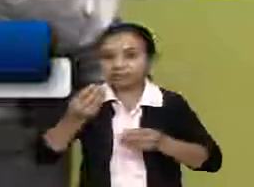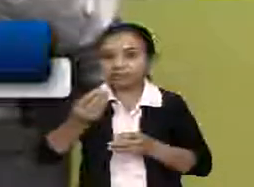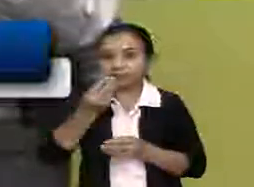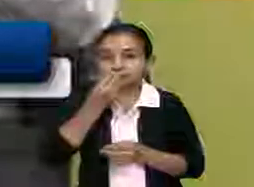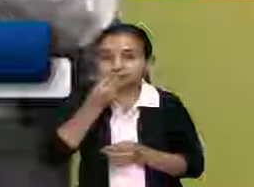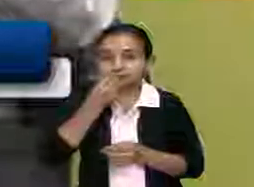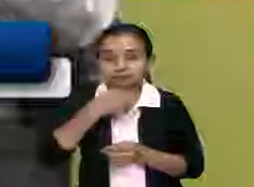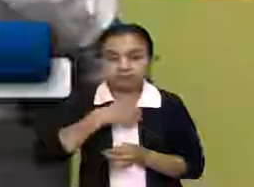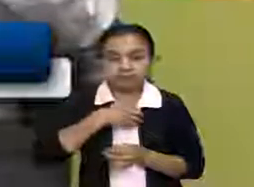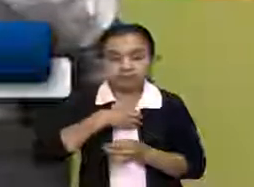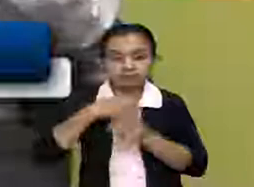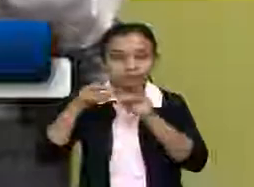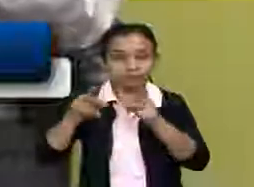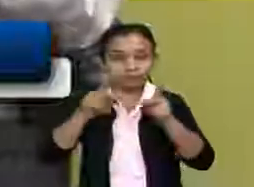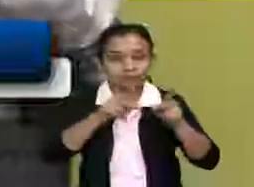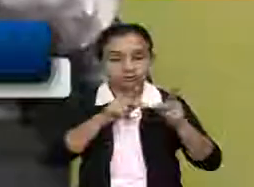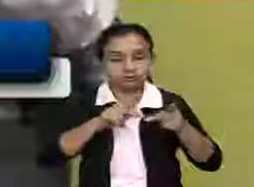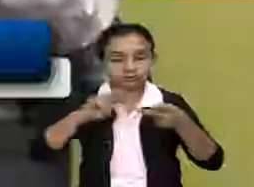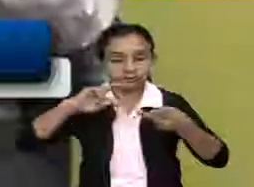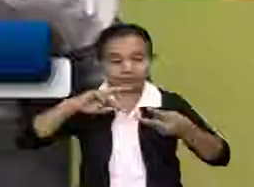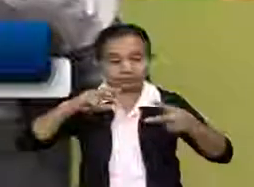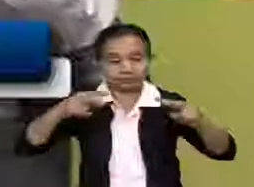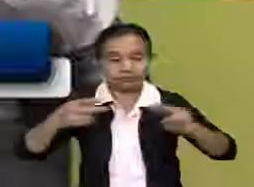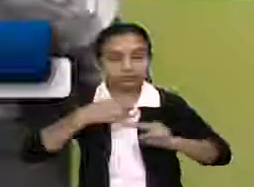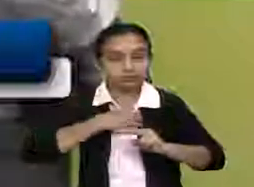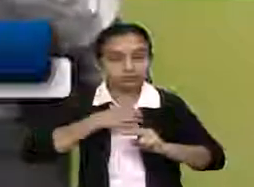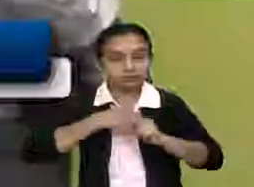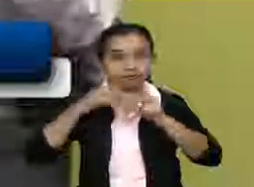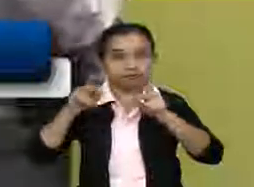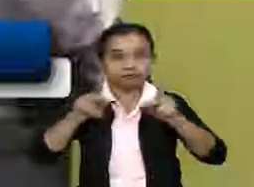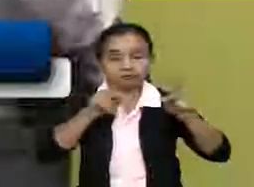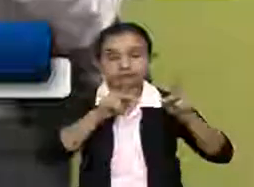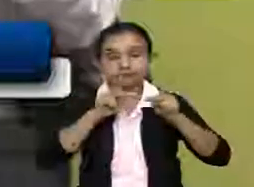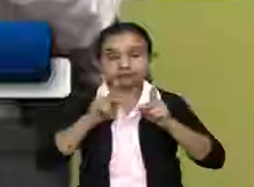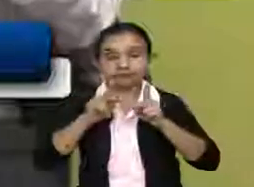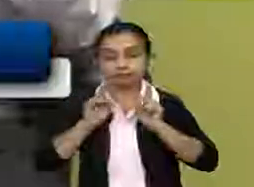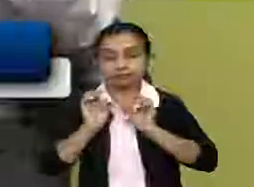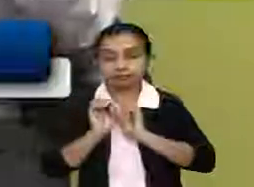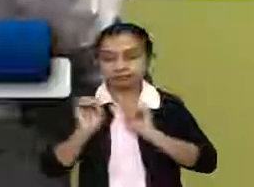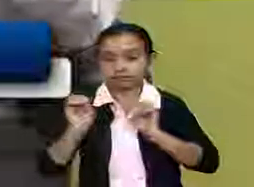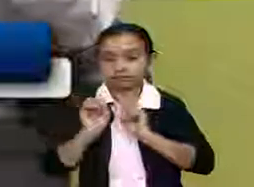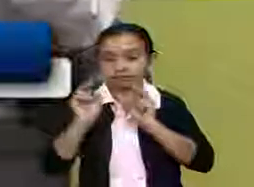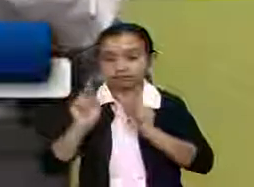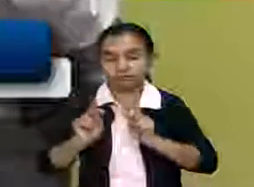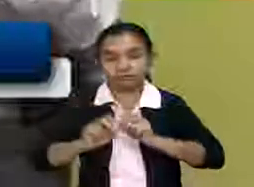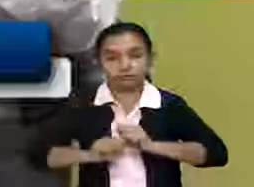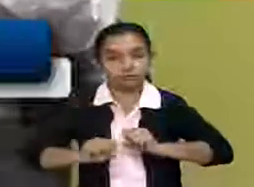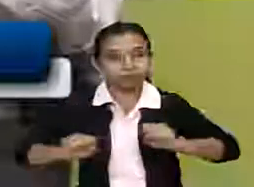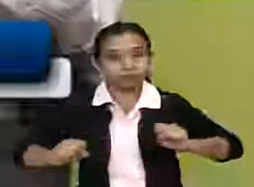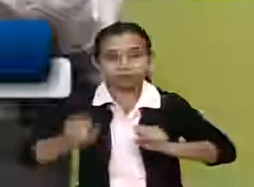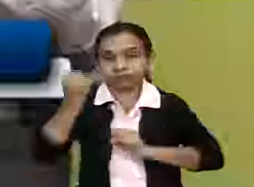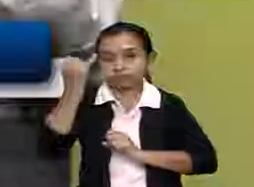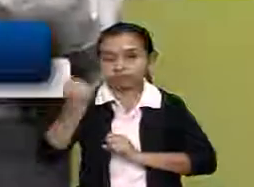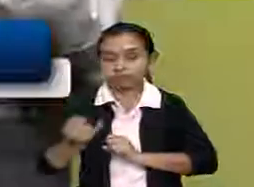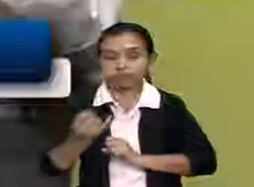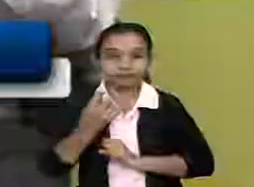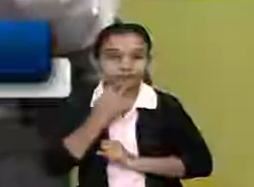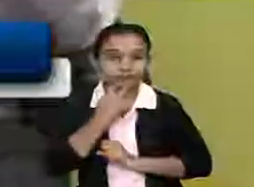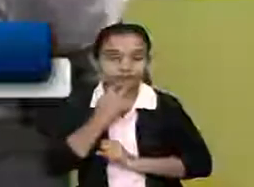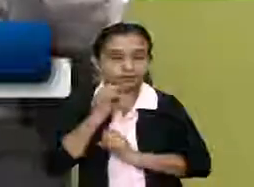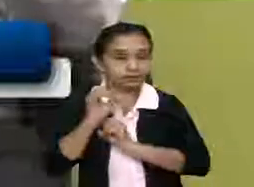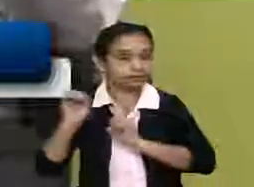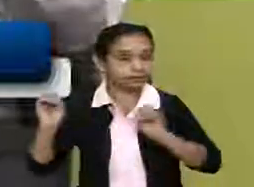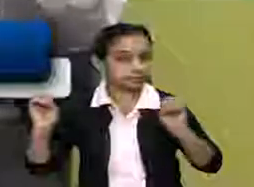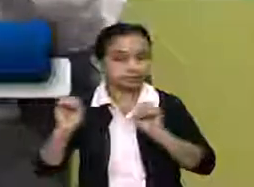principalmente la genética de la persona y la donación en sí no va a hacer que la persona engorde ni adelgace tampoco en